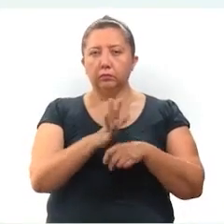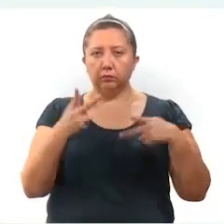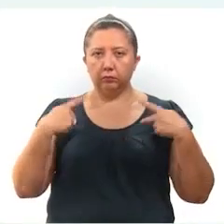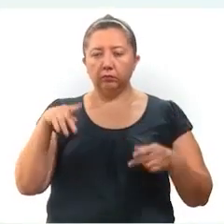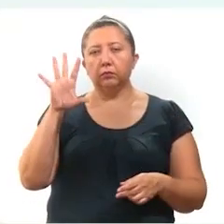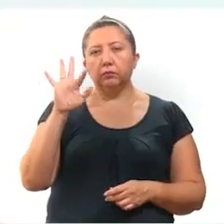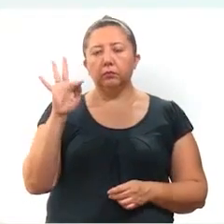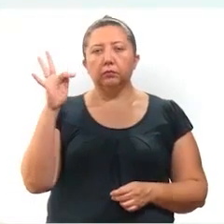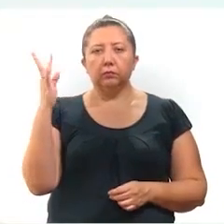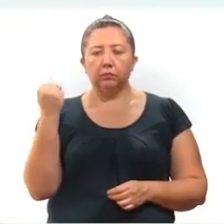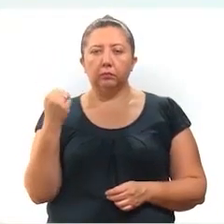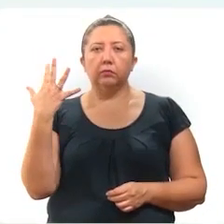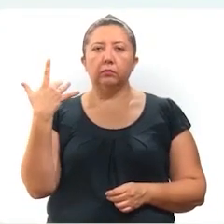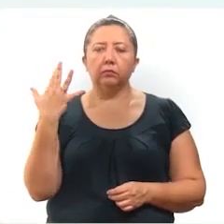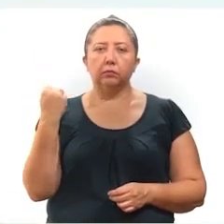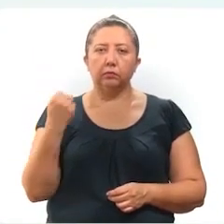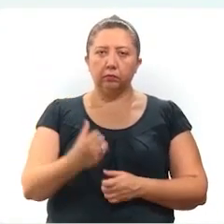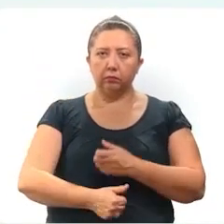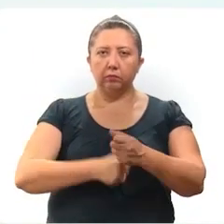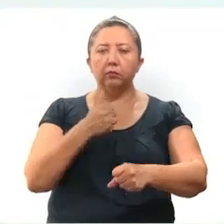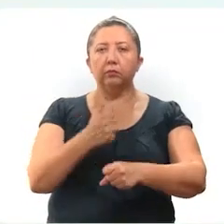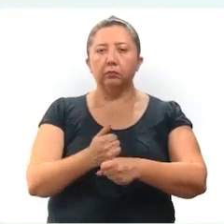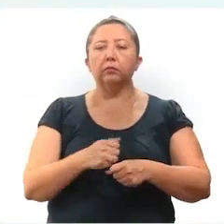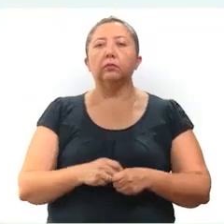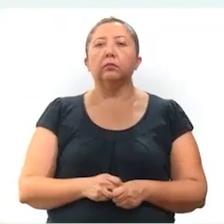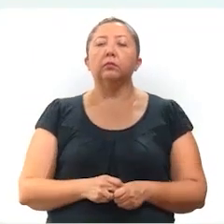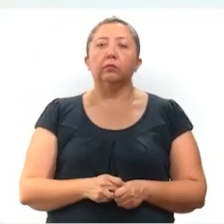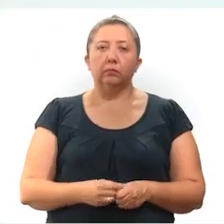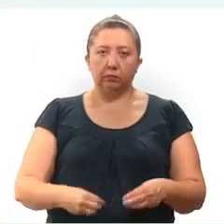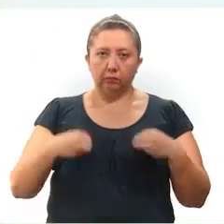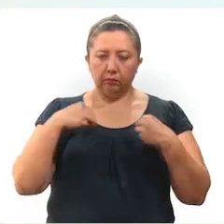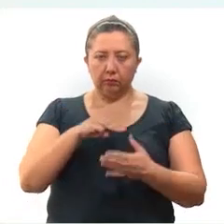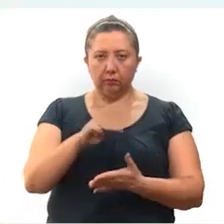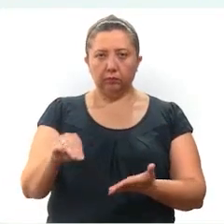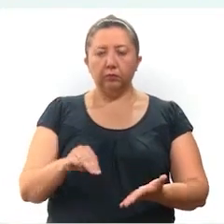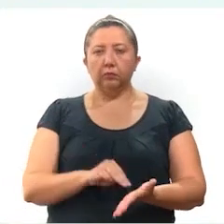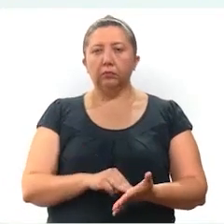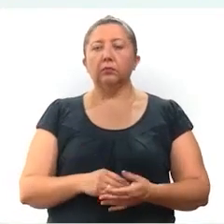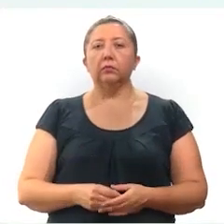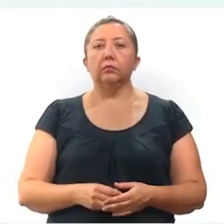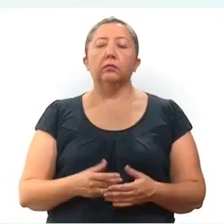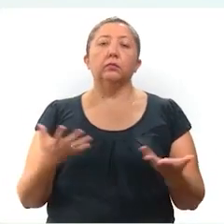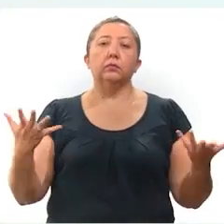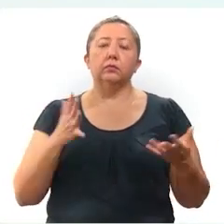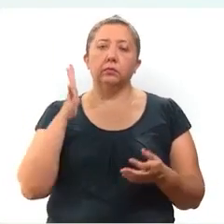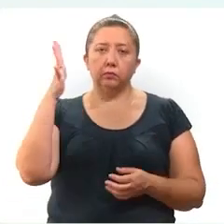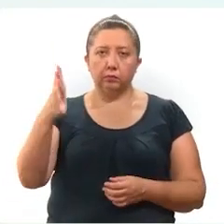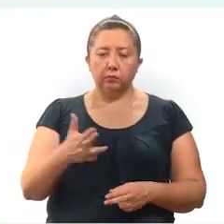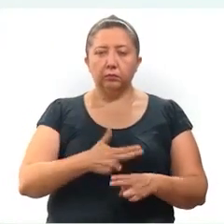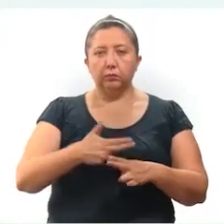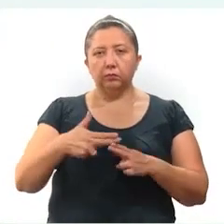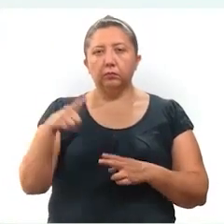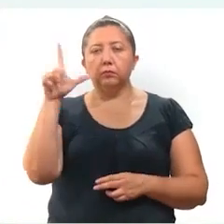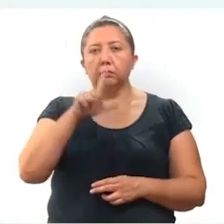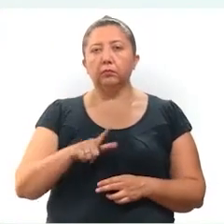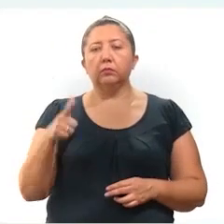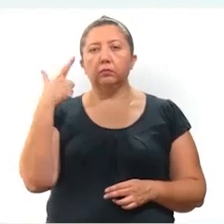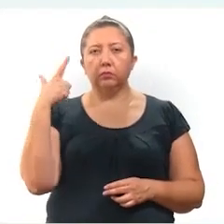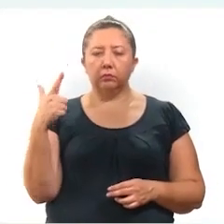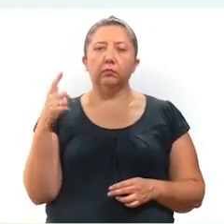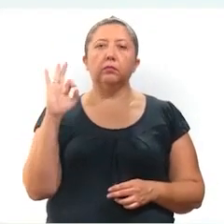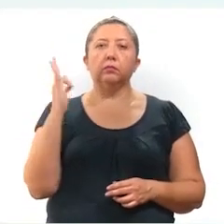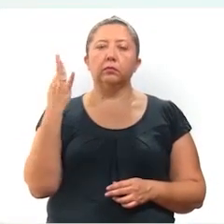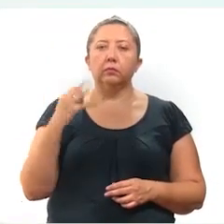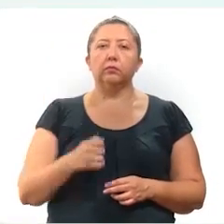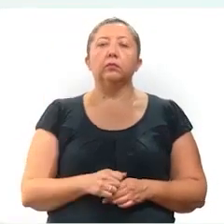población de 40 a 49 y 50 a 59 años de edad que vive en Mérida, proceso que se prolongará hasta el lunes 7 de